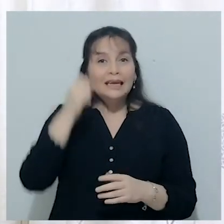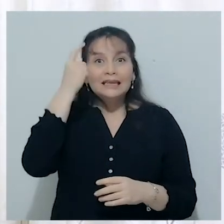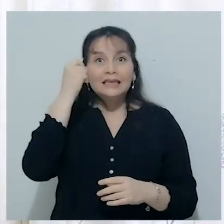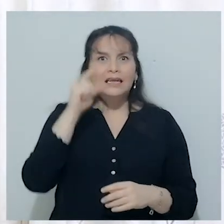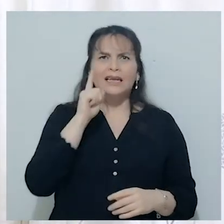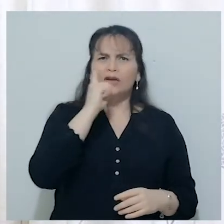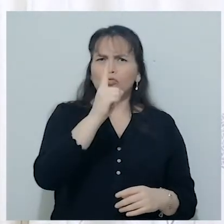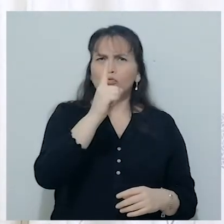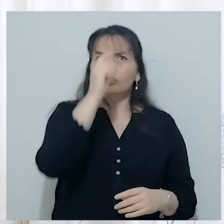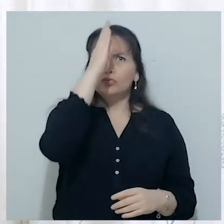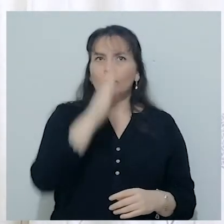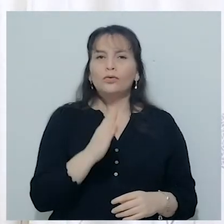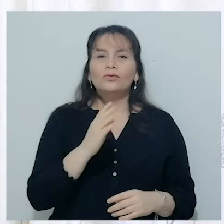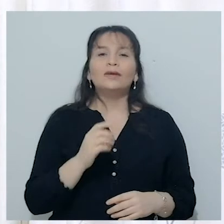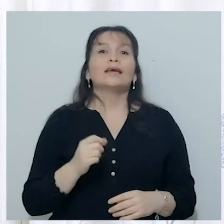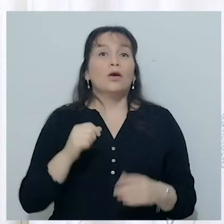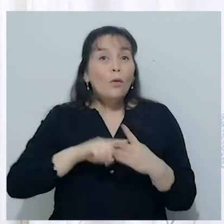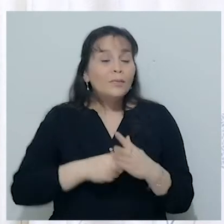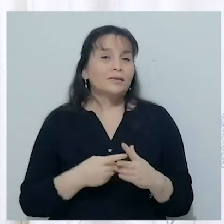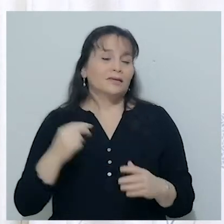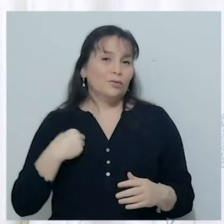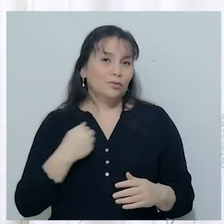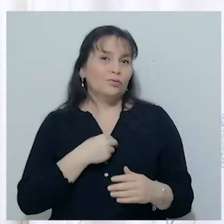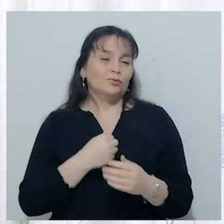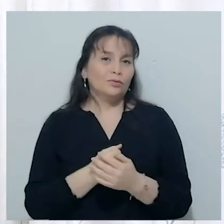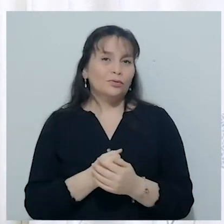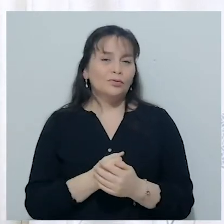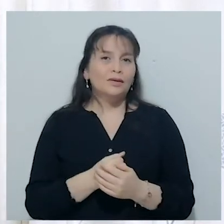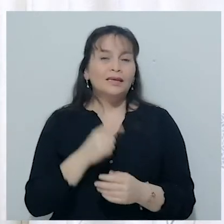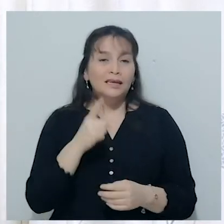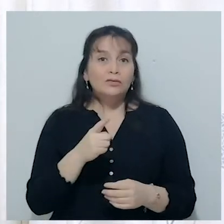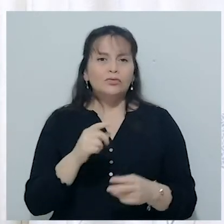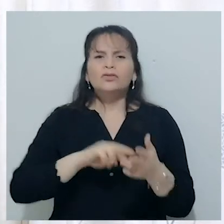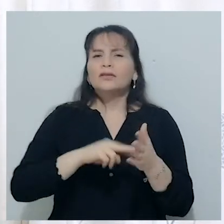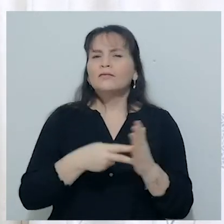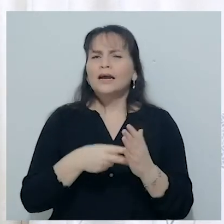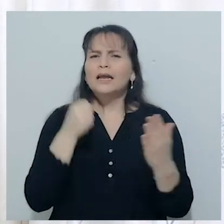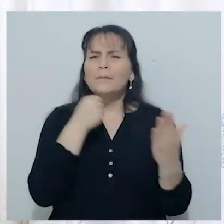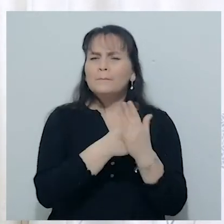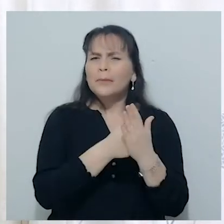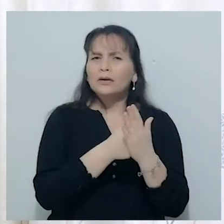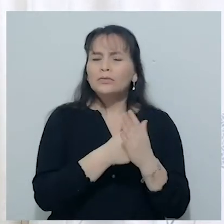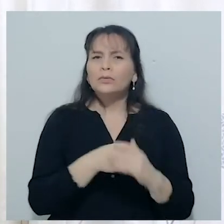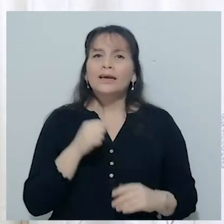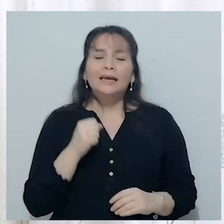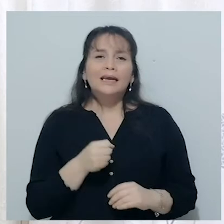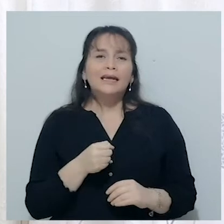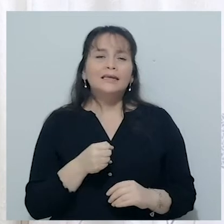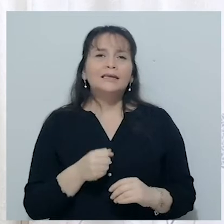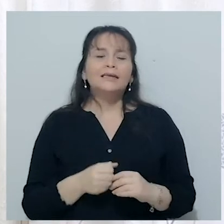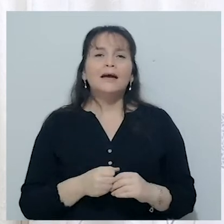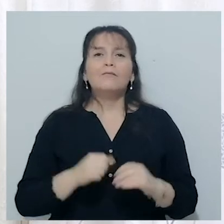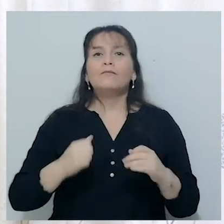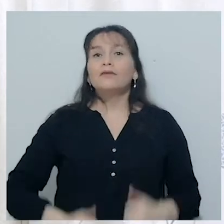entender que Dios es uno comienza con nosotros. Eso significa que el impacto de la verdad de